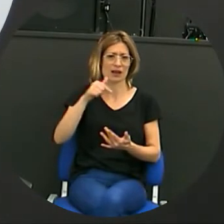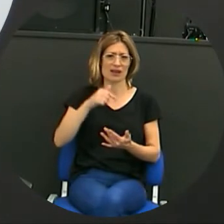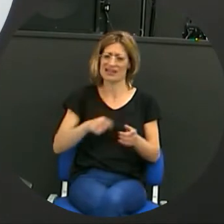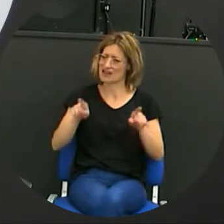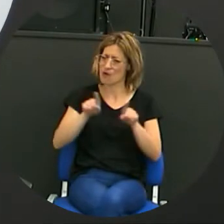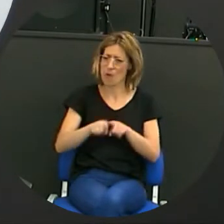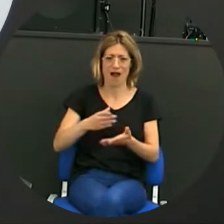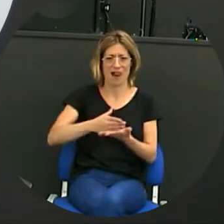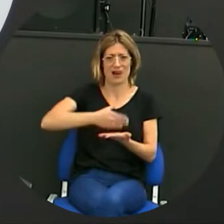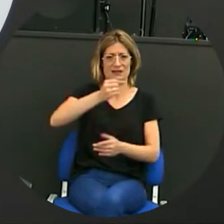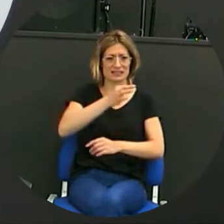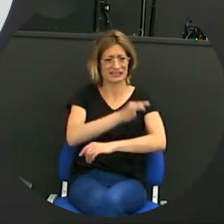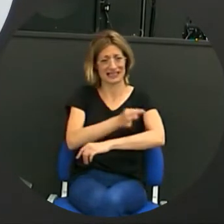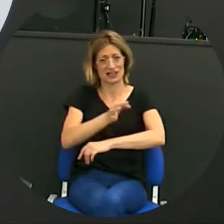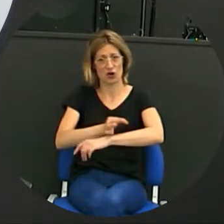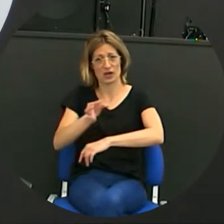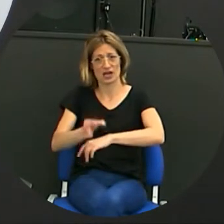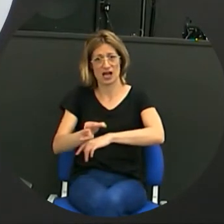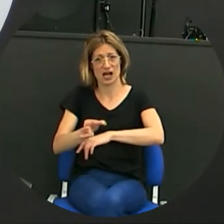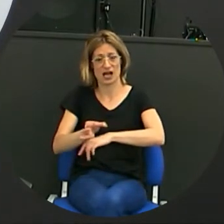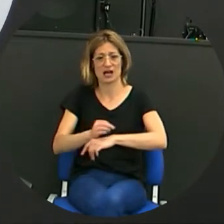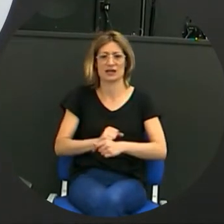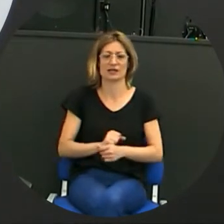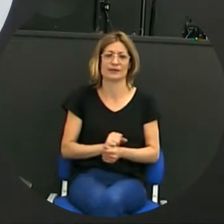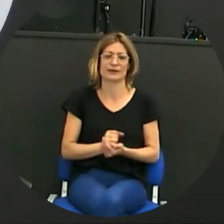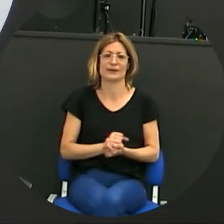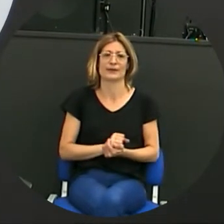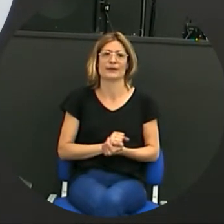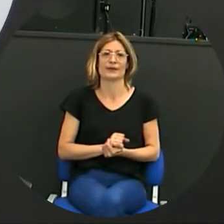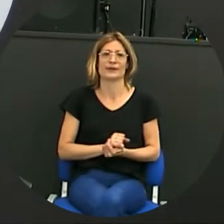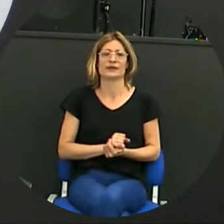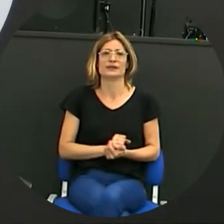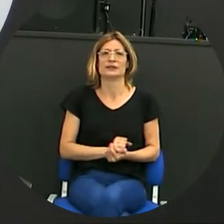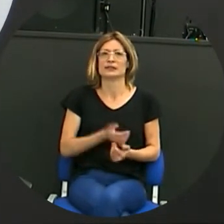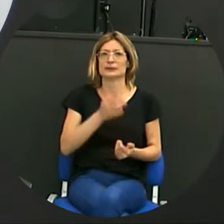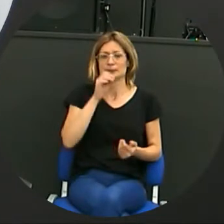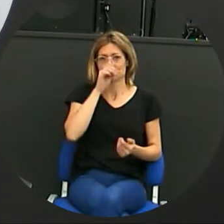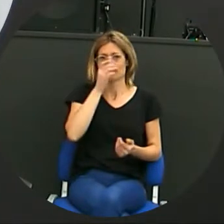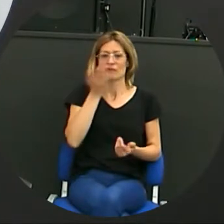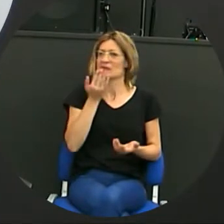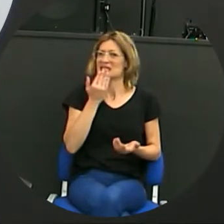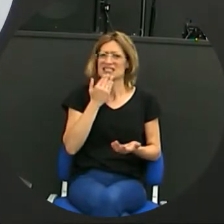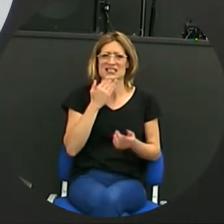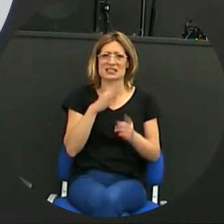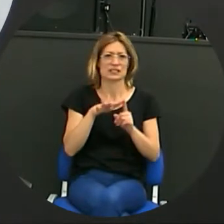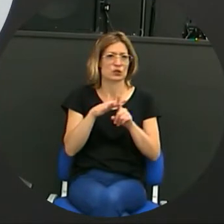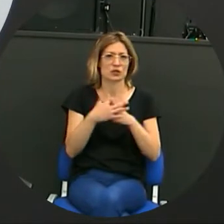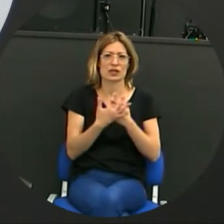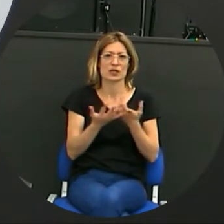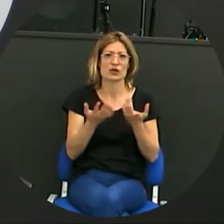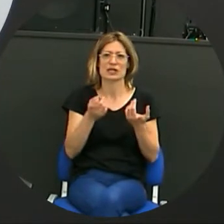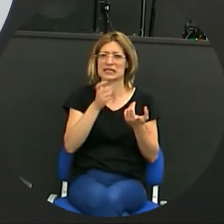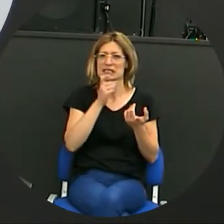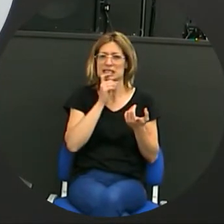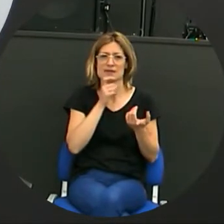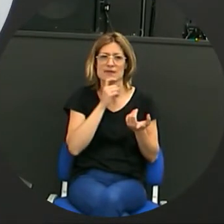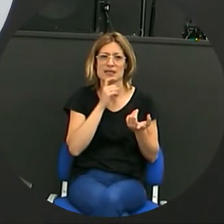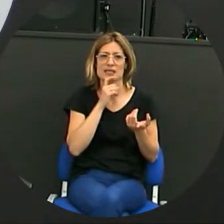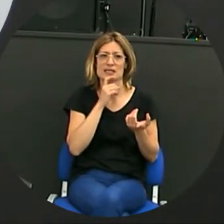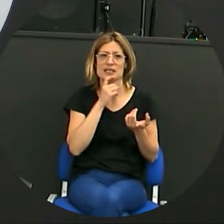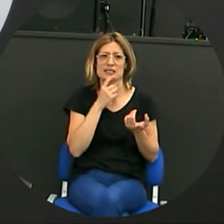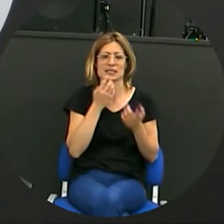11, 28, 30, en medio de las muchas dificultades, la iglesia fue grandemente